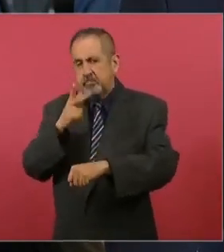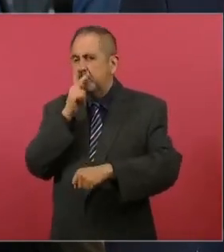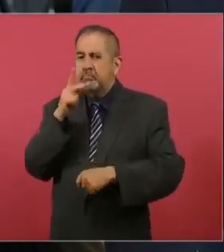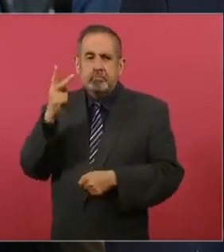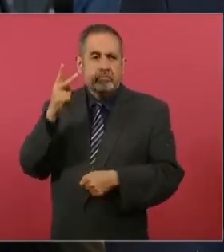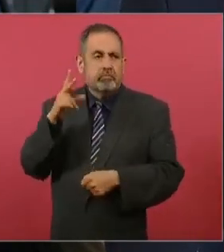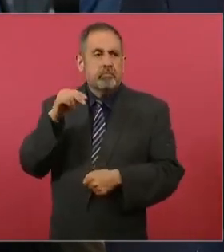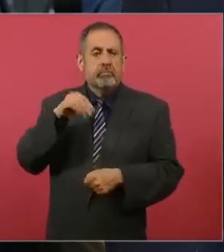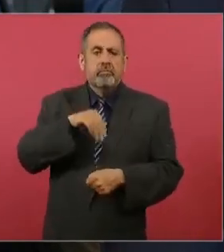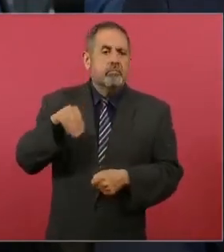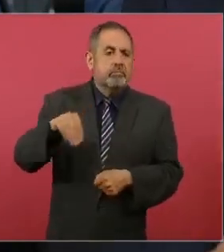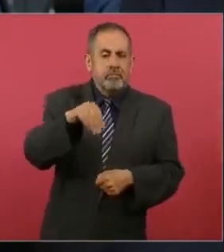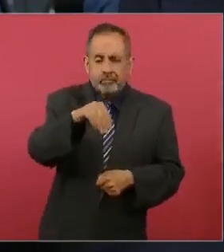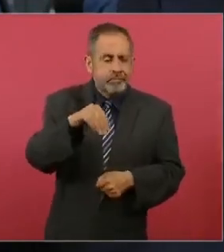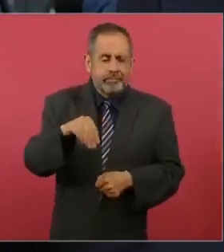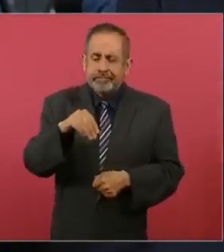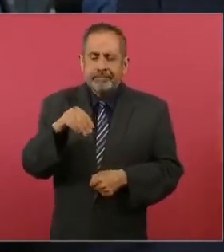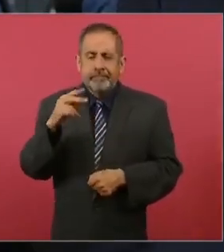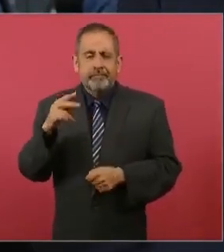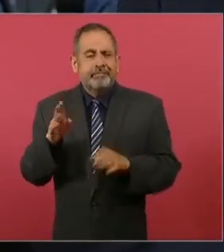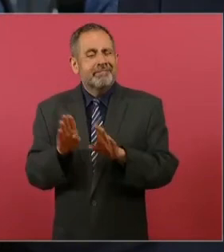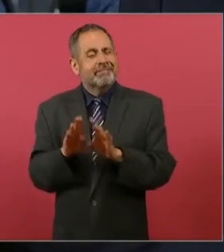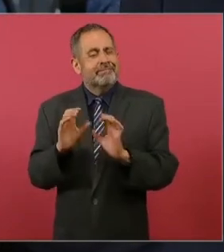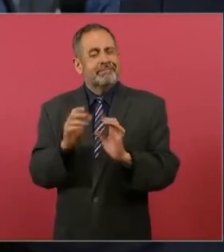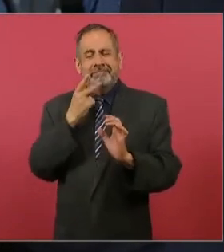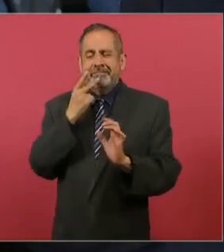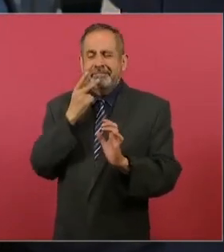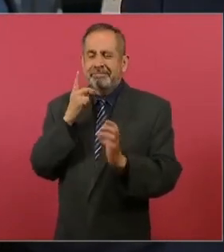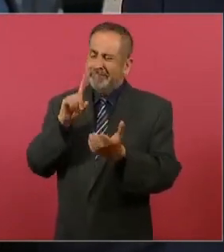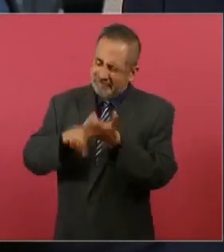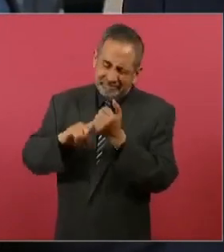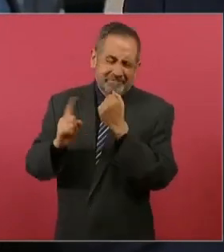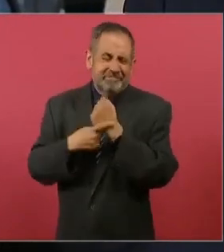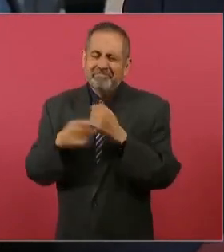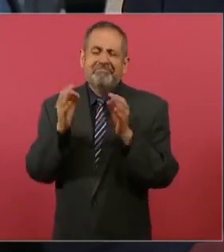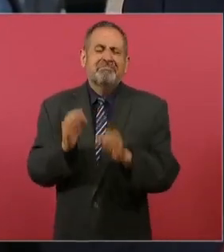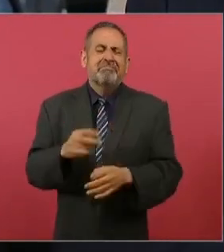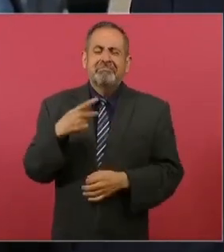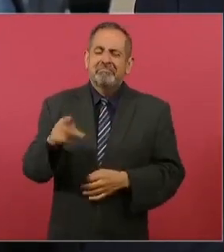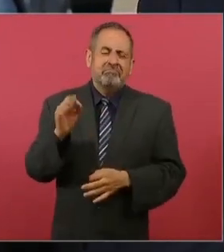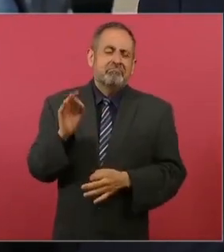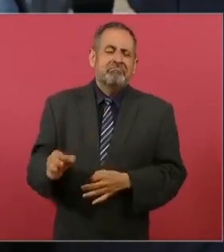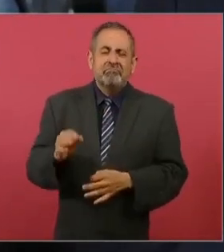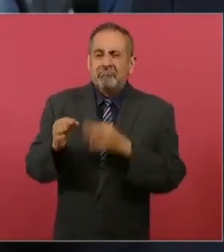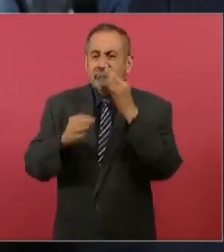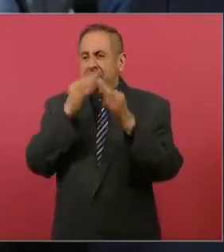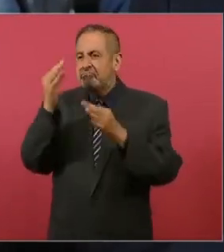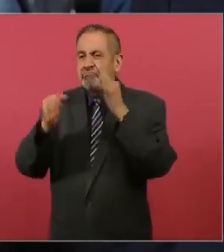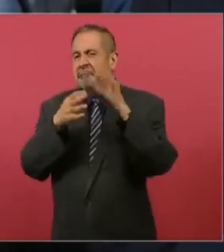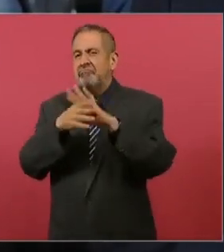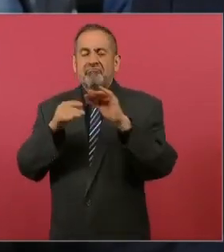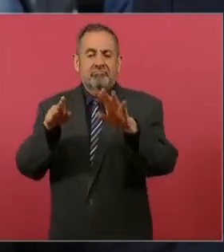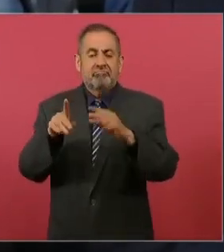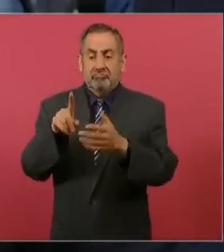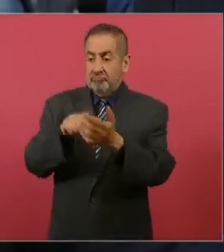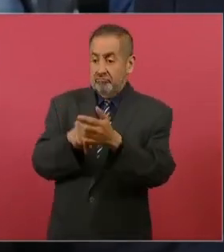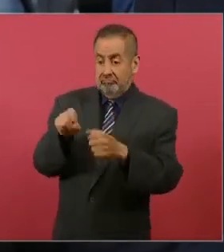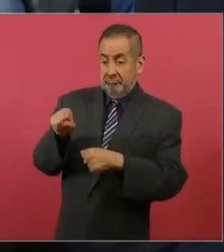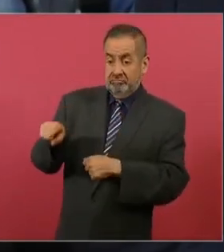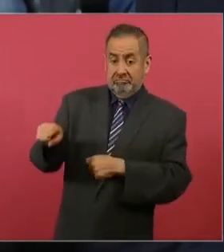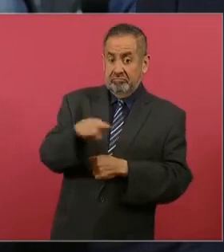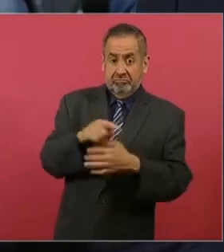y no giras, pero que se cuide el discurso y no el tema de la propaganda, porque ahí es donde se está dando una pues verdadera guerra entre los